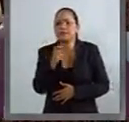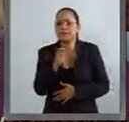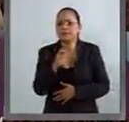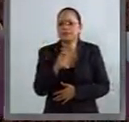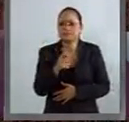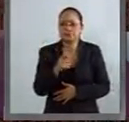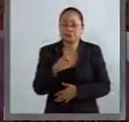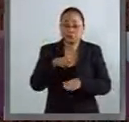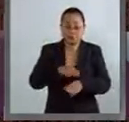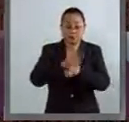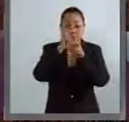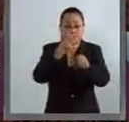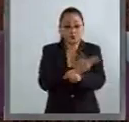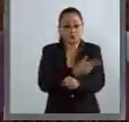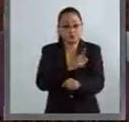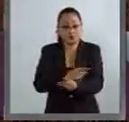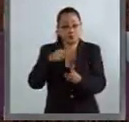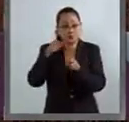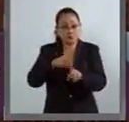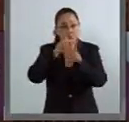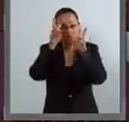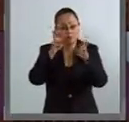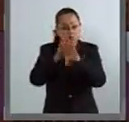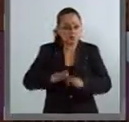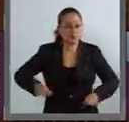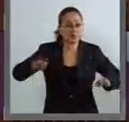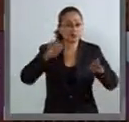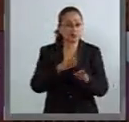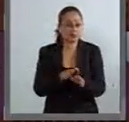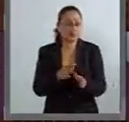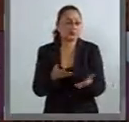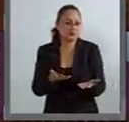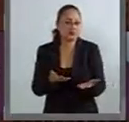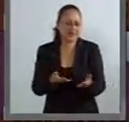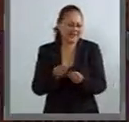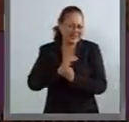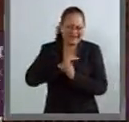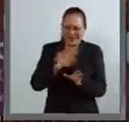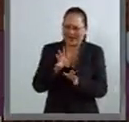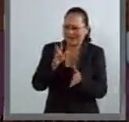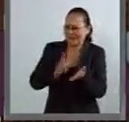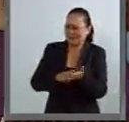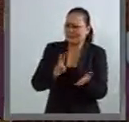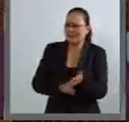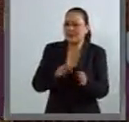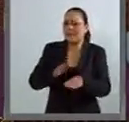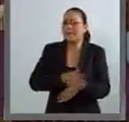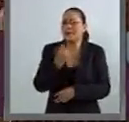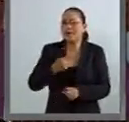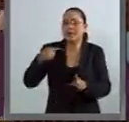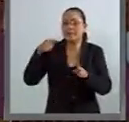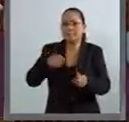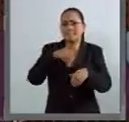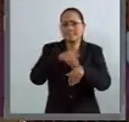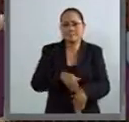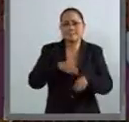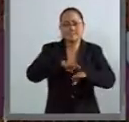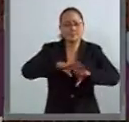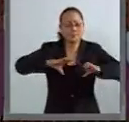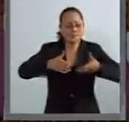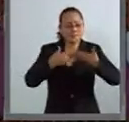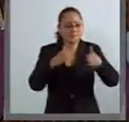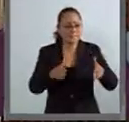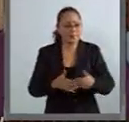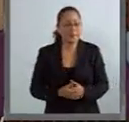la transparencia es un aspecto fundamental y eso es importantísimo porque cumple uno de los supuestos del Parlamento